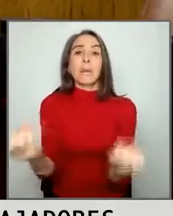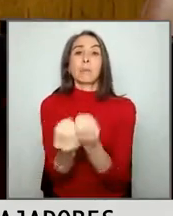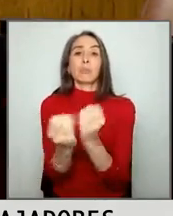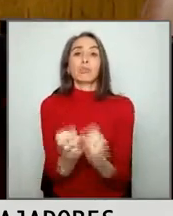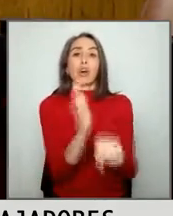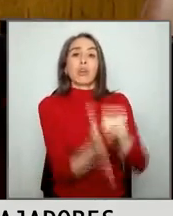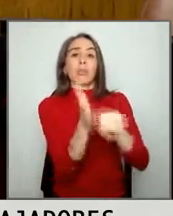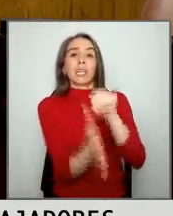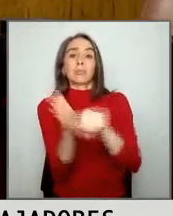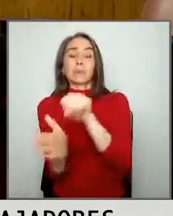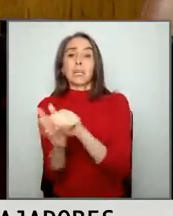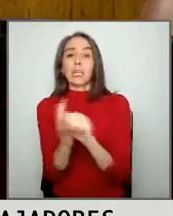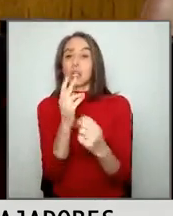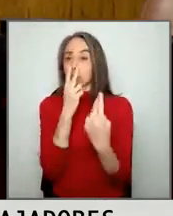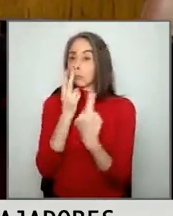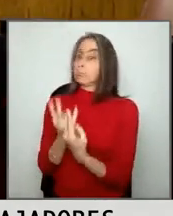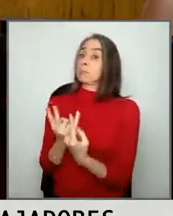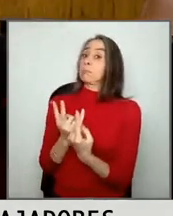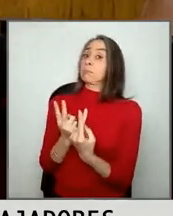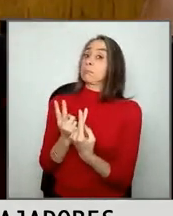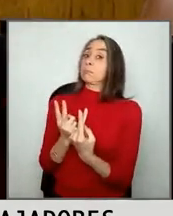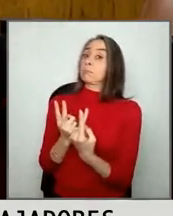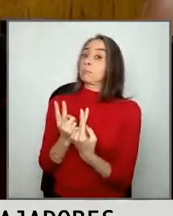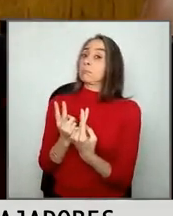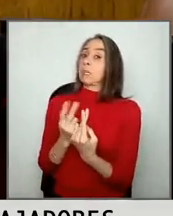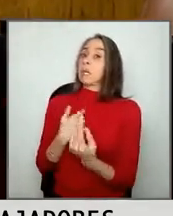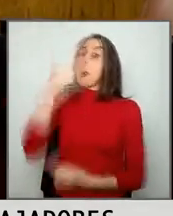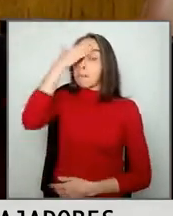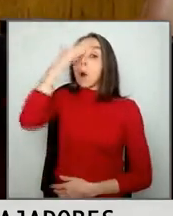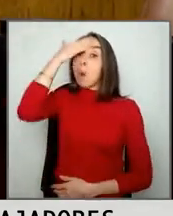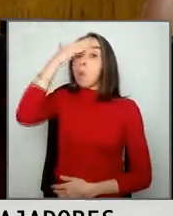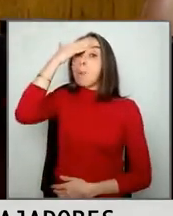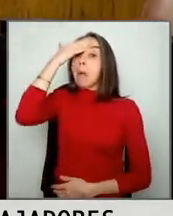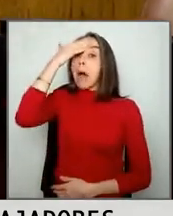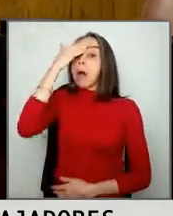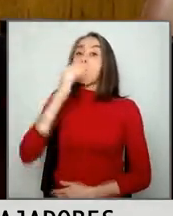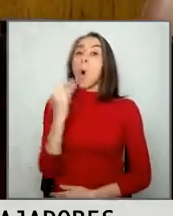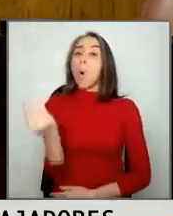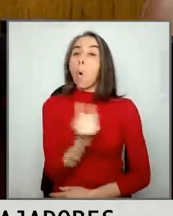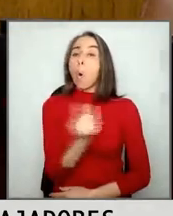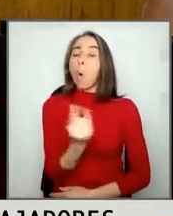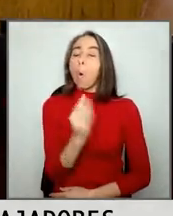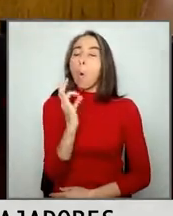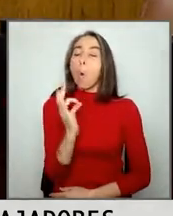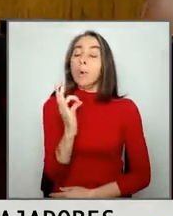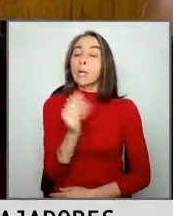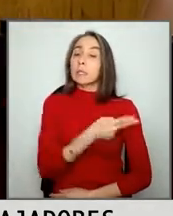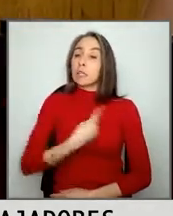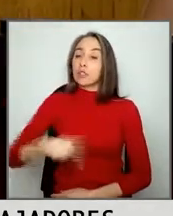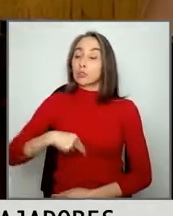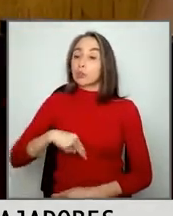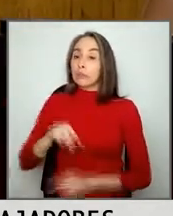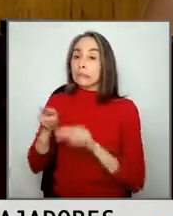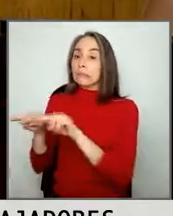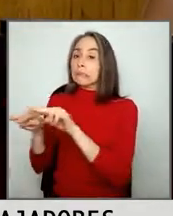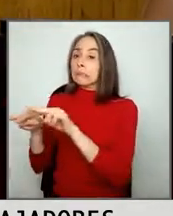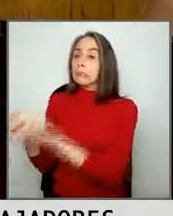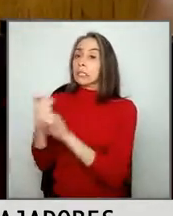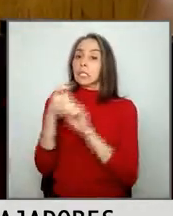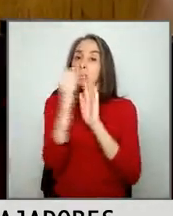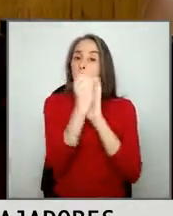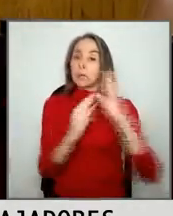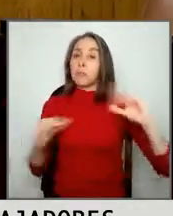mi gusto También no solo es una preocupación es una urgencia que en algún momento tenemos que abordar yo voy a votar con